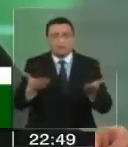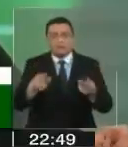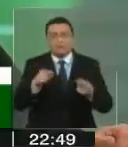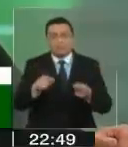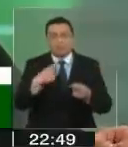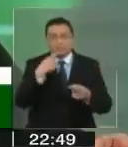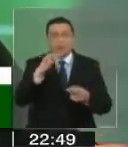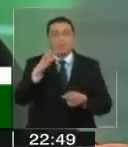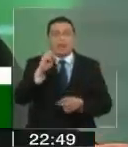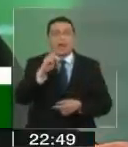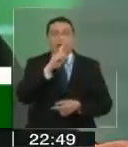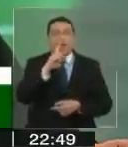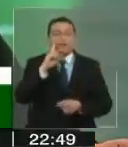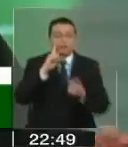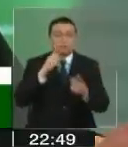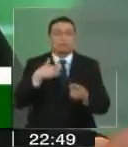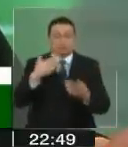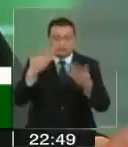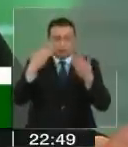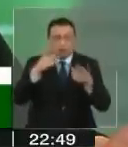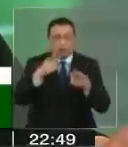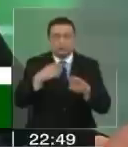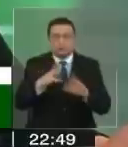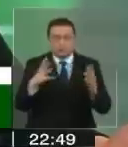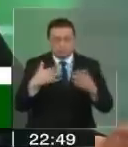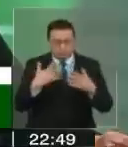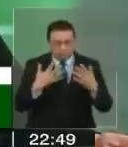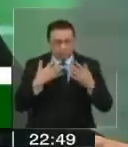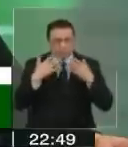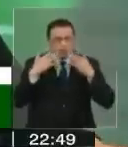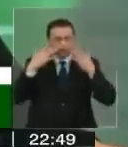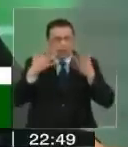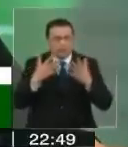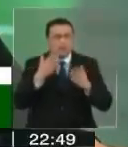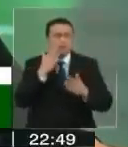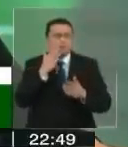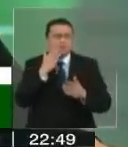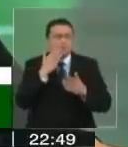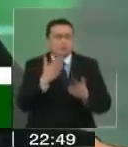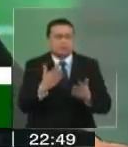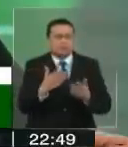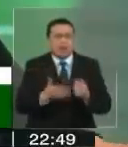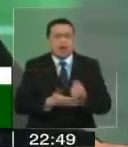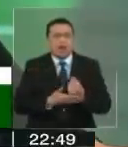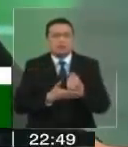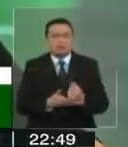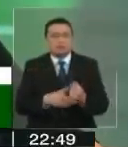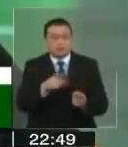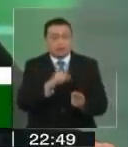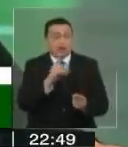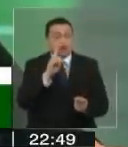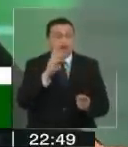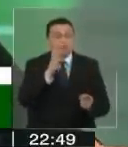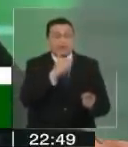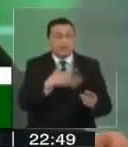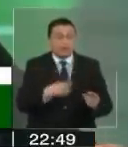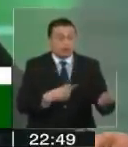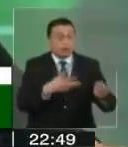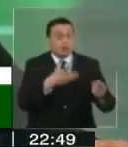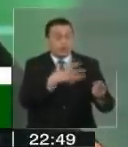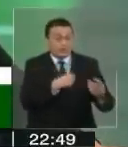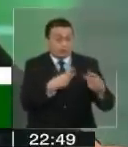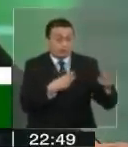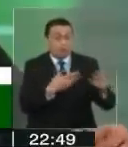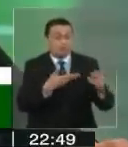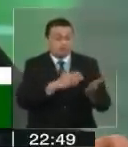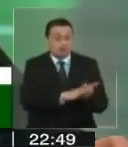quiero mandar un saludo. Lo encontré sumamente emocionante, su solidaridad. Ella ya no tenía hijos, su hija ya no estaba, pero ella